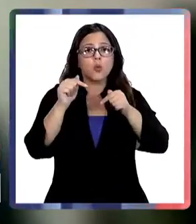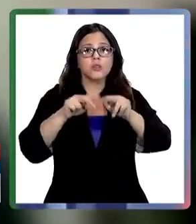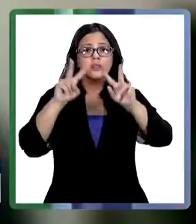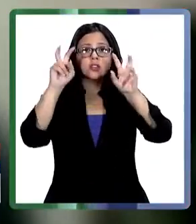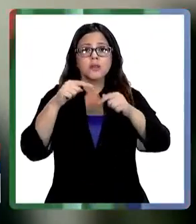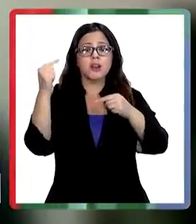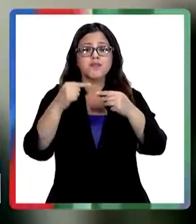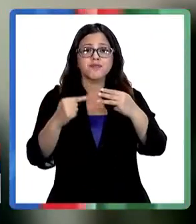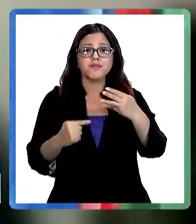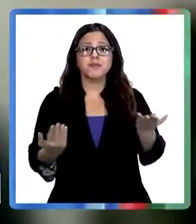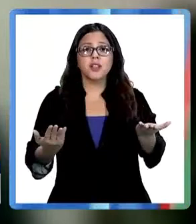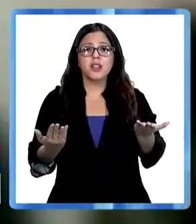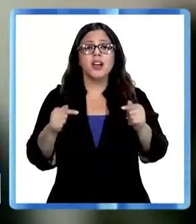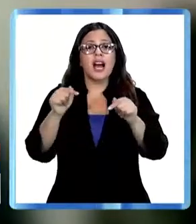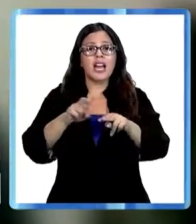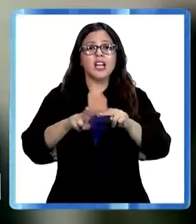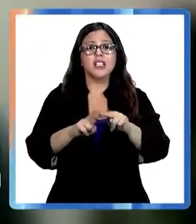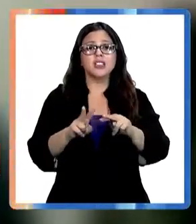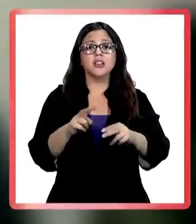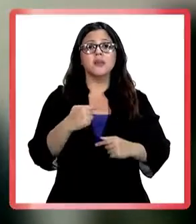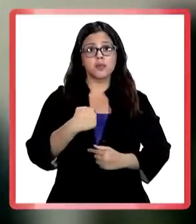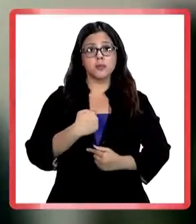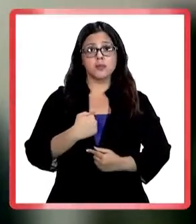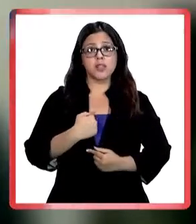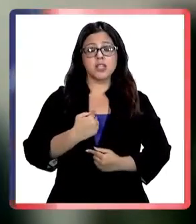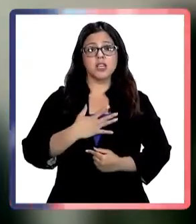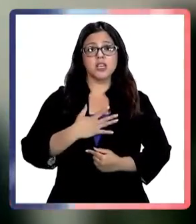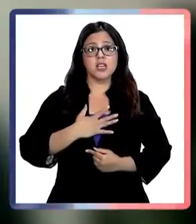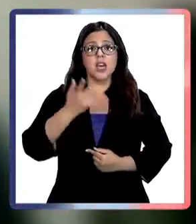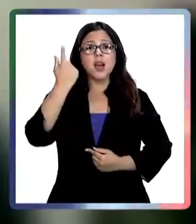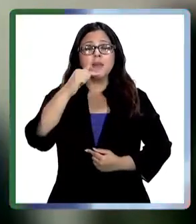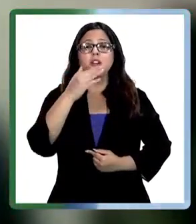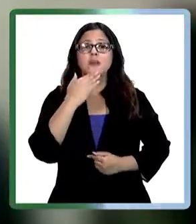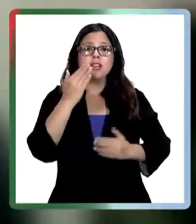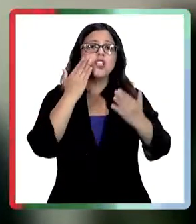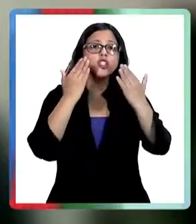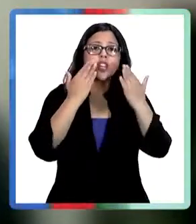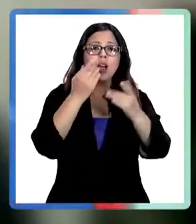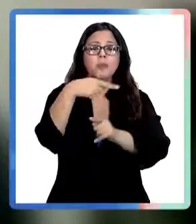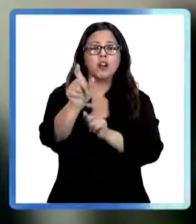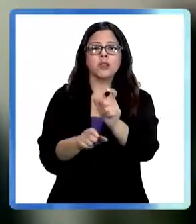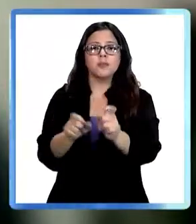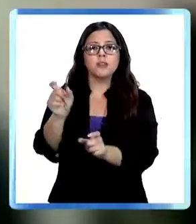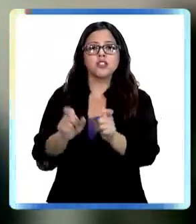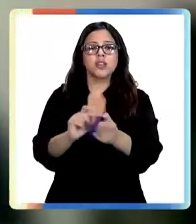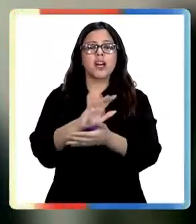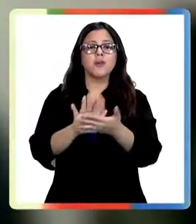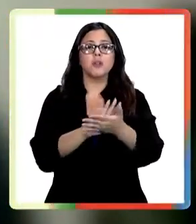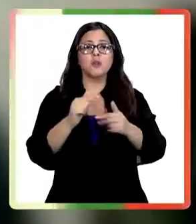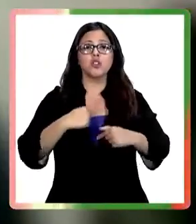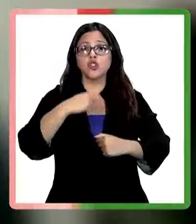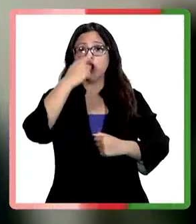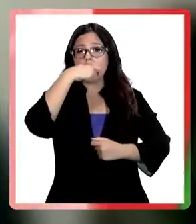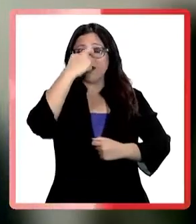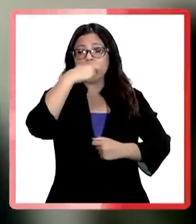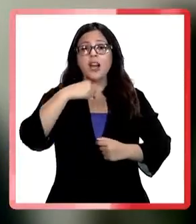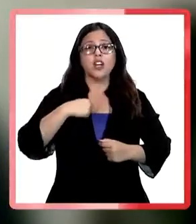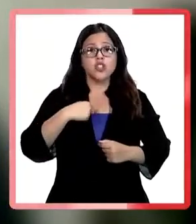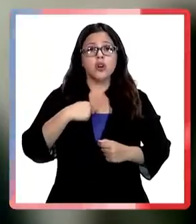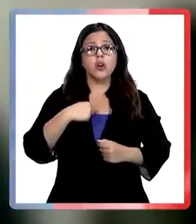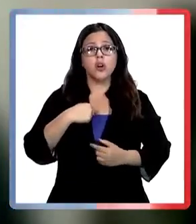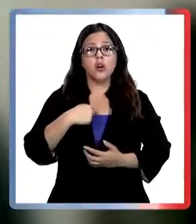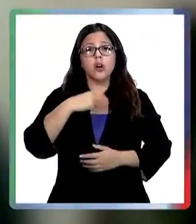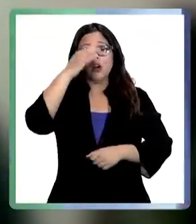de contención, uno lo hace por uno, ¿cierto? Pero también un método solidario para el resto. Si yo estoy resfriada, si yo estoy con